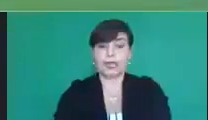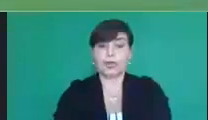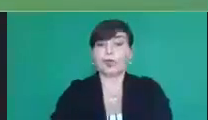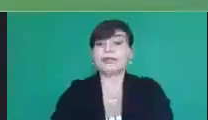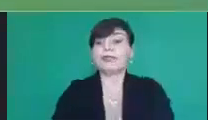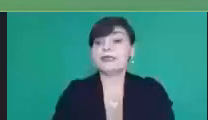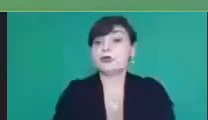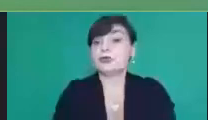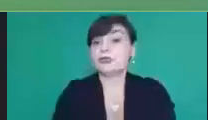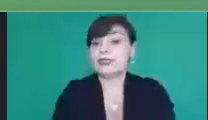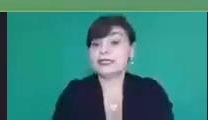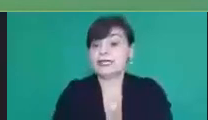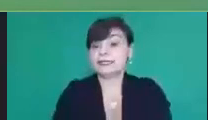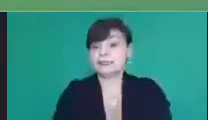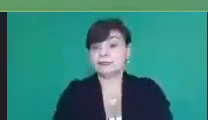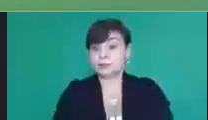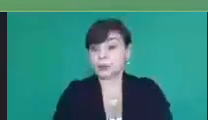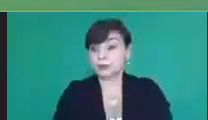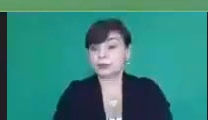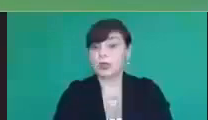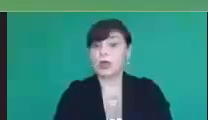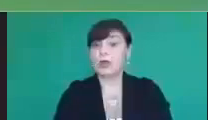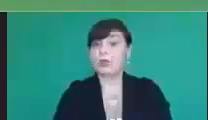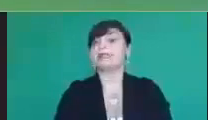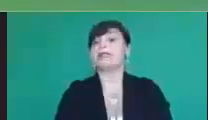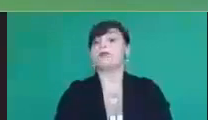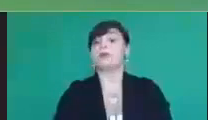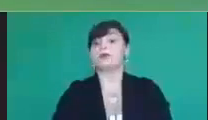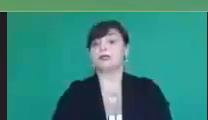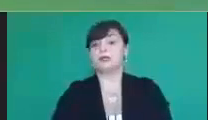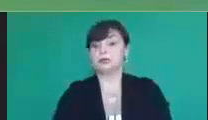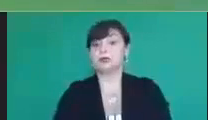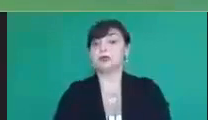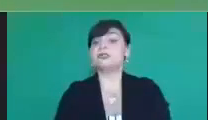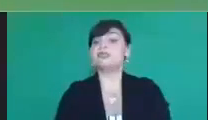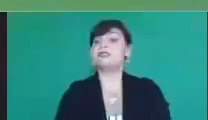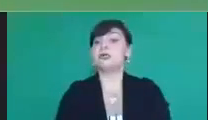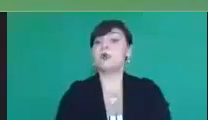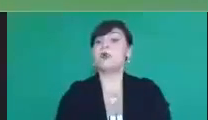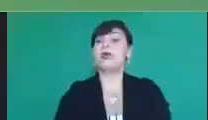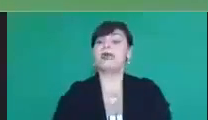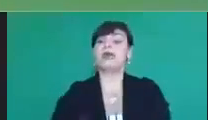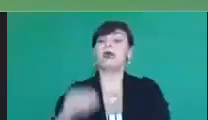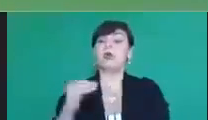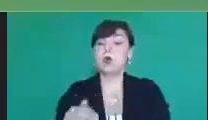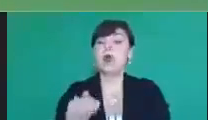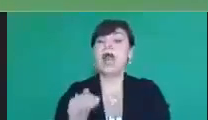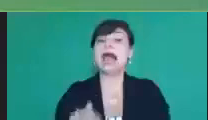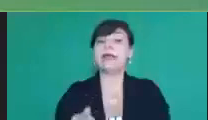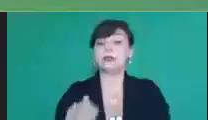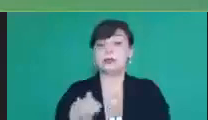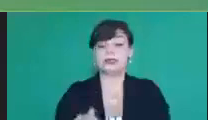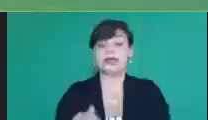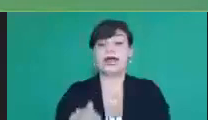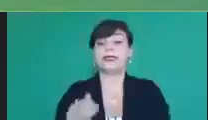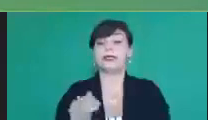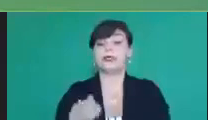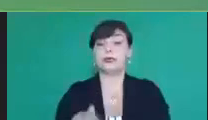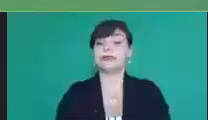¿Cuáles son las conclusiones de este estudio? Pues que el procedimiento se cumple en un alto porcentaje,